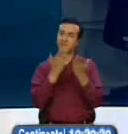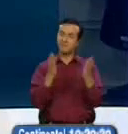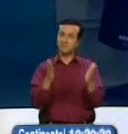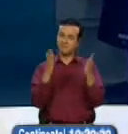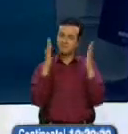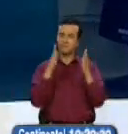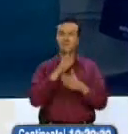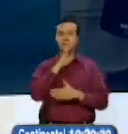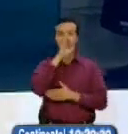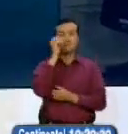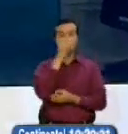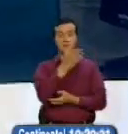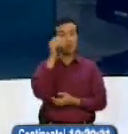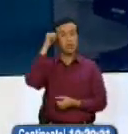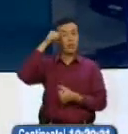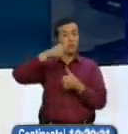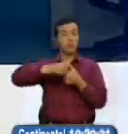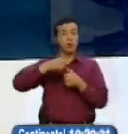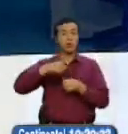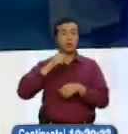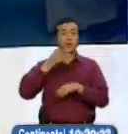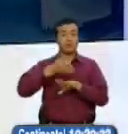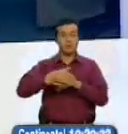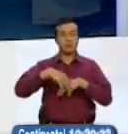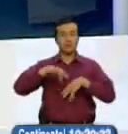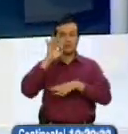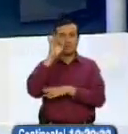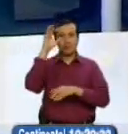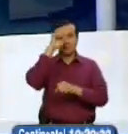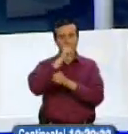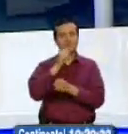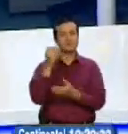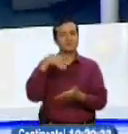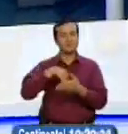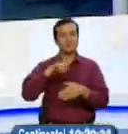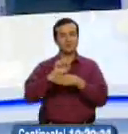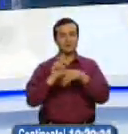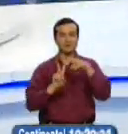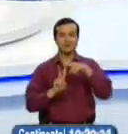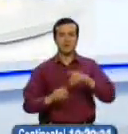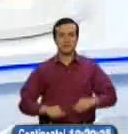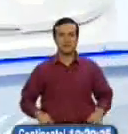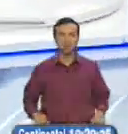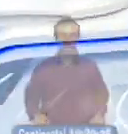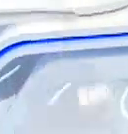por permitirnos acompañarles. No olviden nuestra siguiente emisión, 21 horas, aquí en Noticias 7.